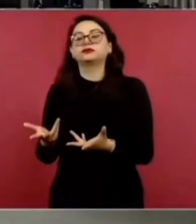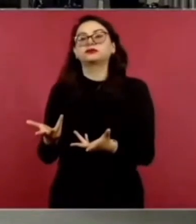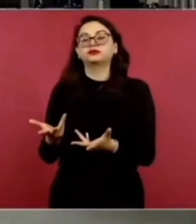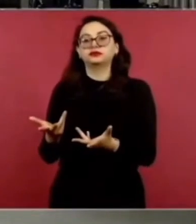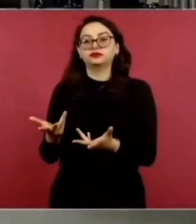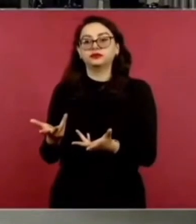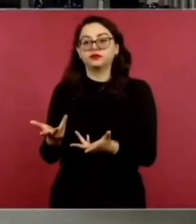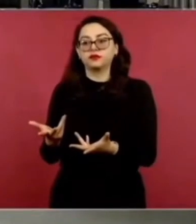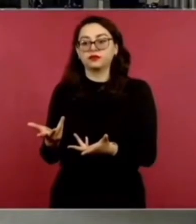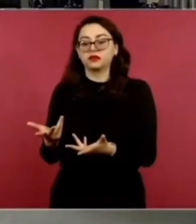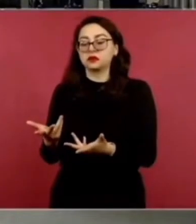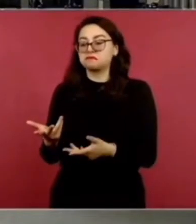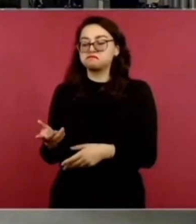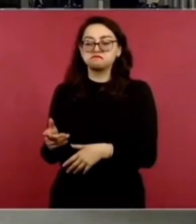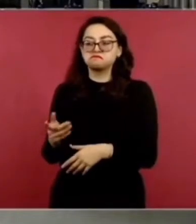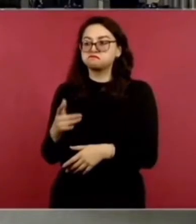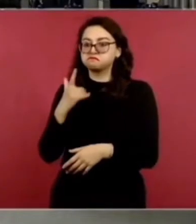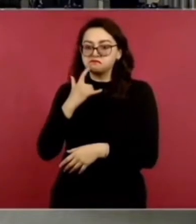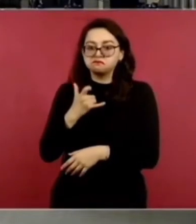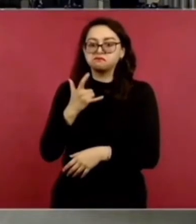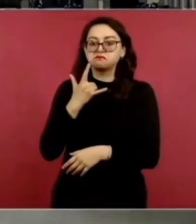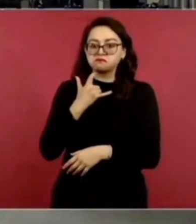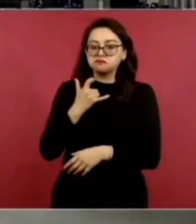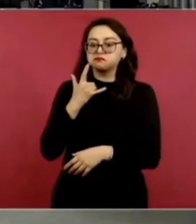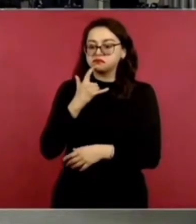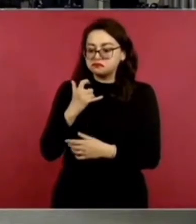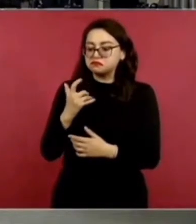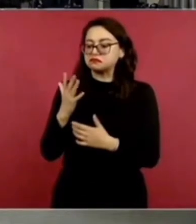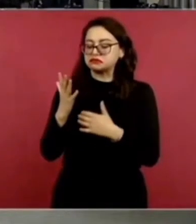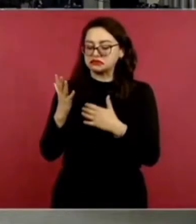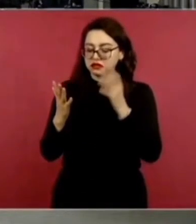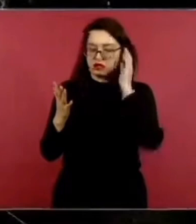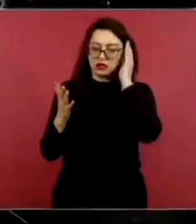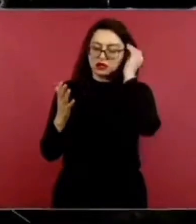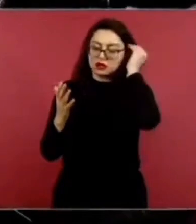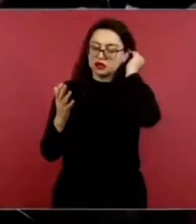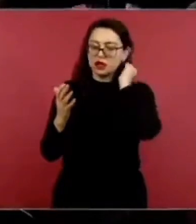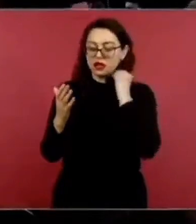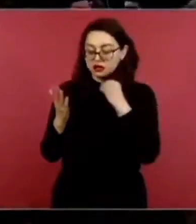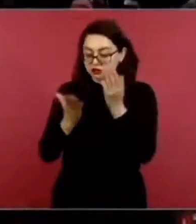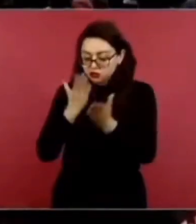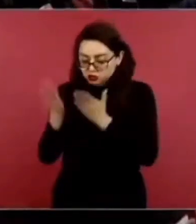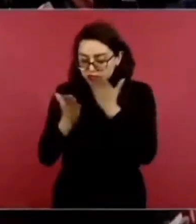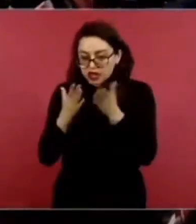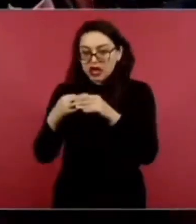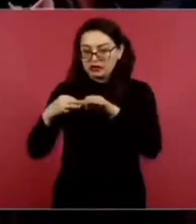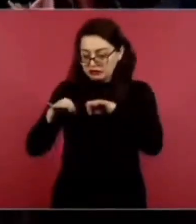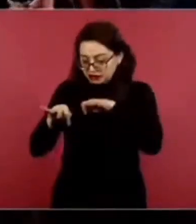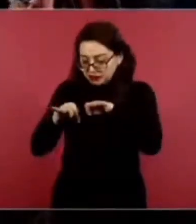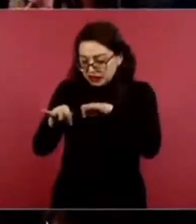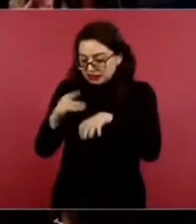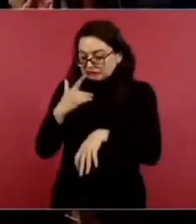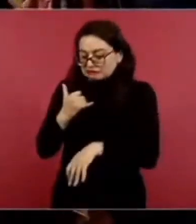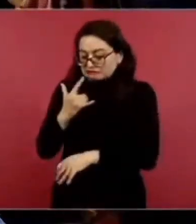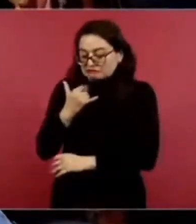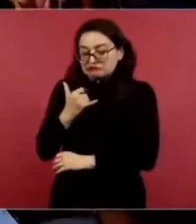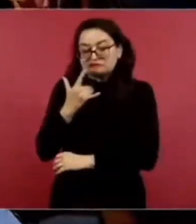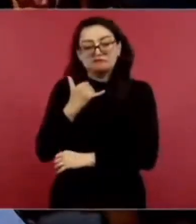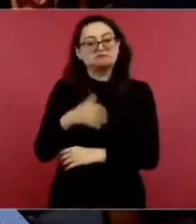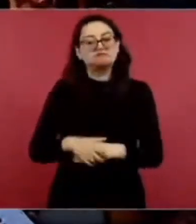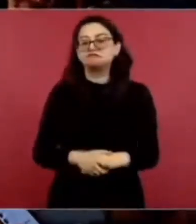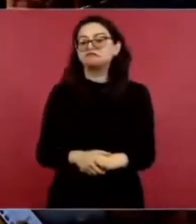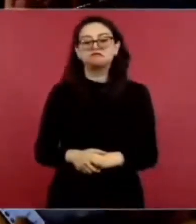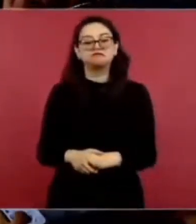de un profesional, de un servidor público. Tenía muchos